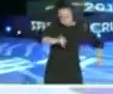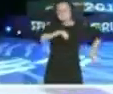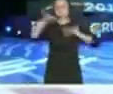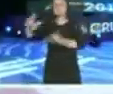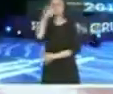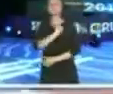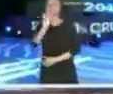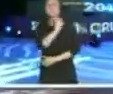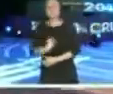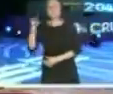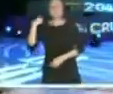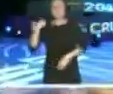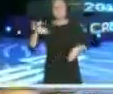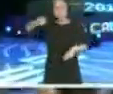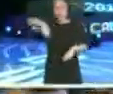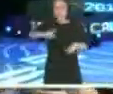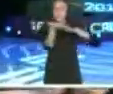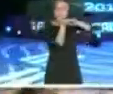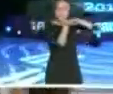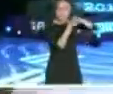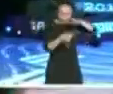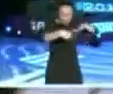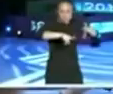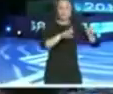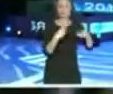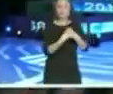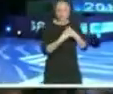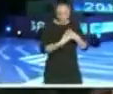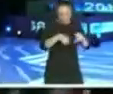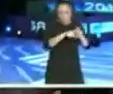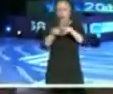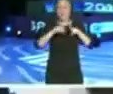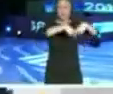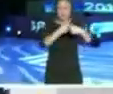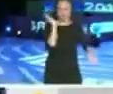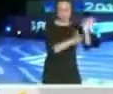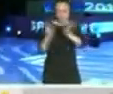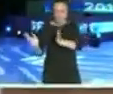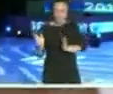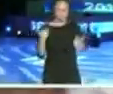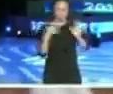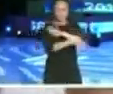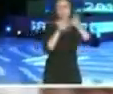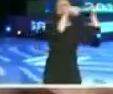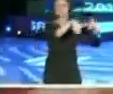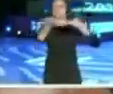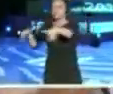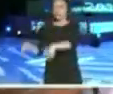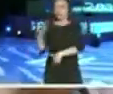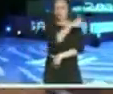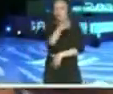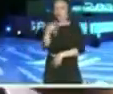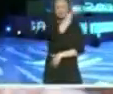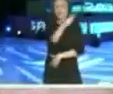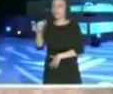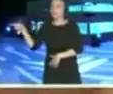Pues como suelas, no tratan de ganar familia por los suelos, zapateando los derechos de este pueblo, y